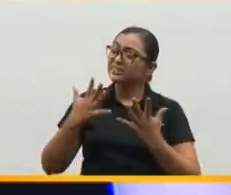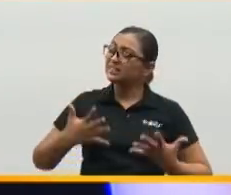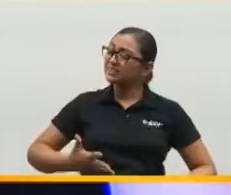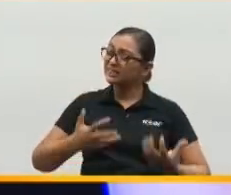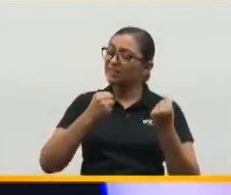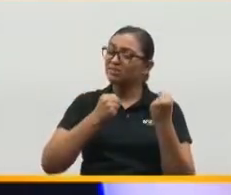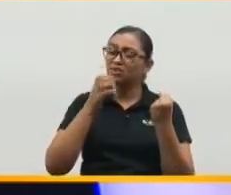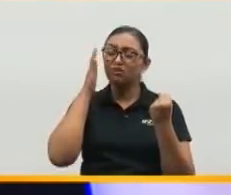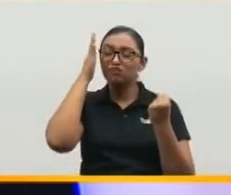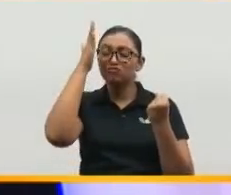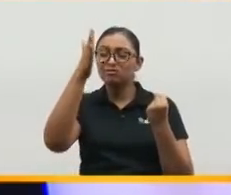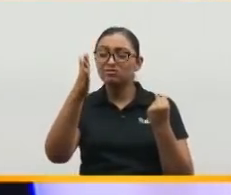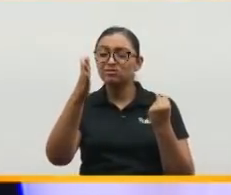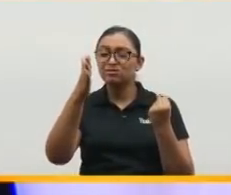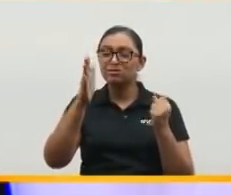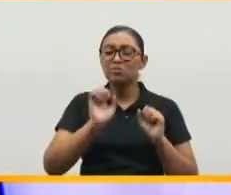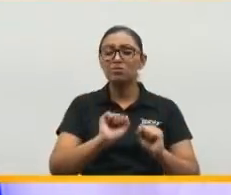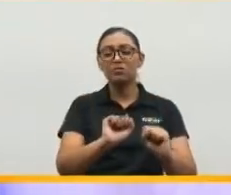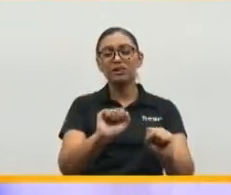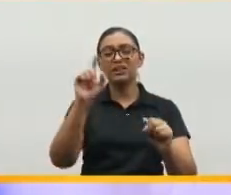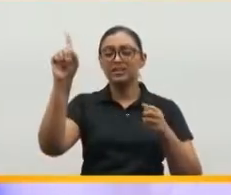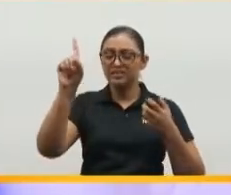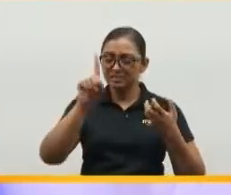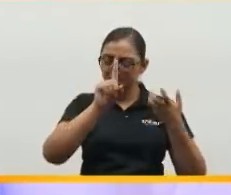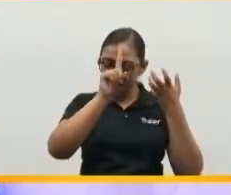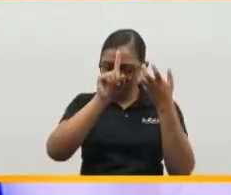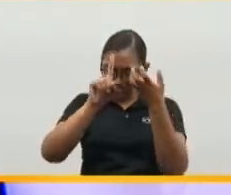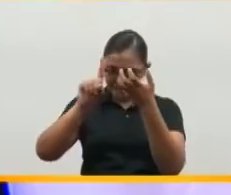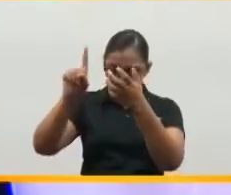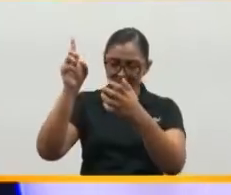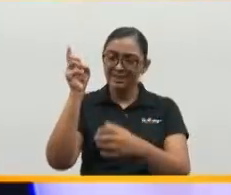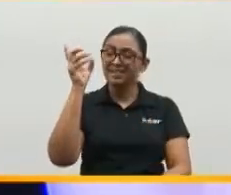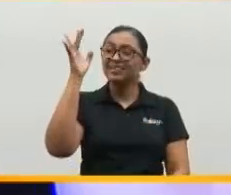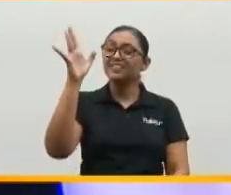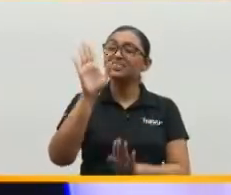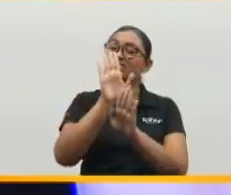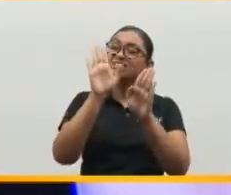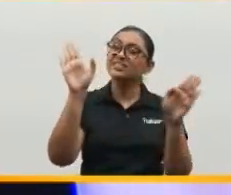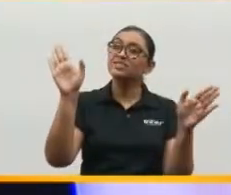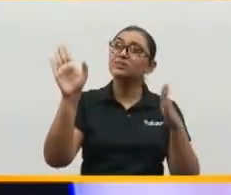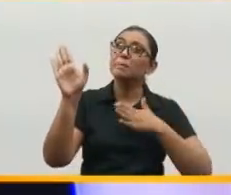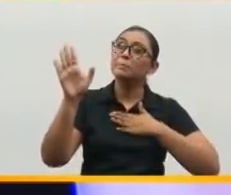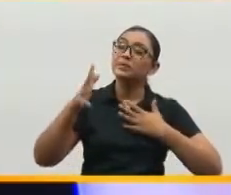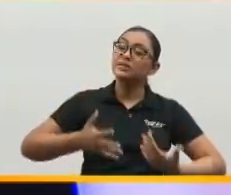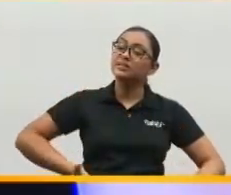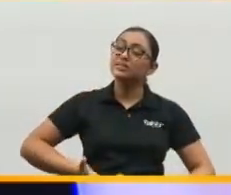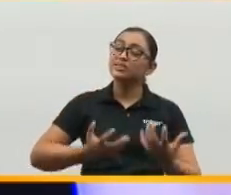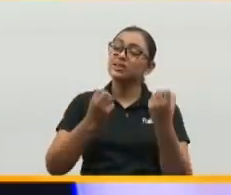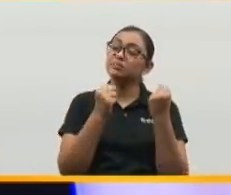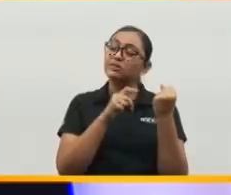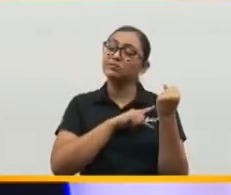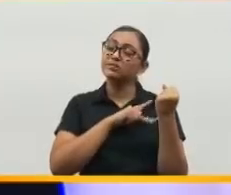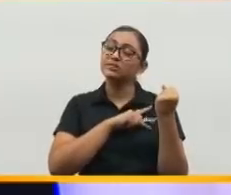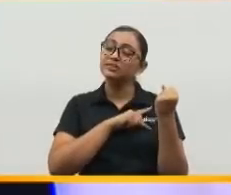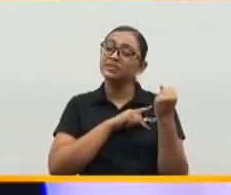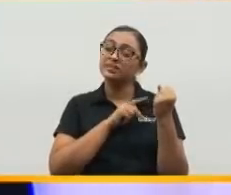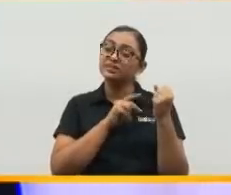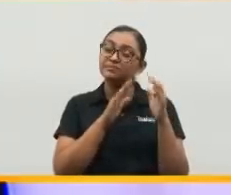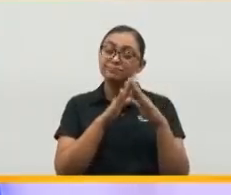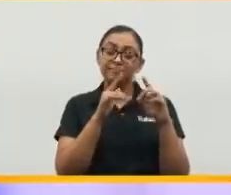cuando yo muera pueda estar en tu presencia por siempre. Porque en Cristo Jesús esta noche te declaro mi Señor y mi Salvador. Y la iglesia